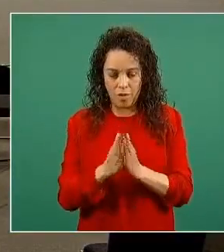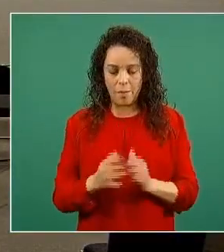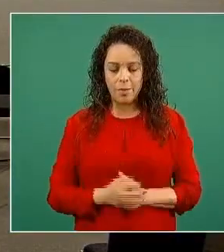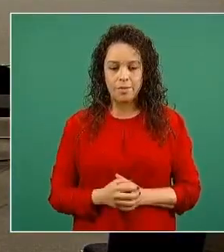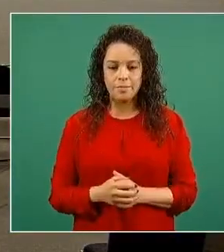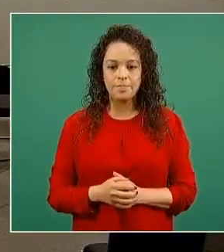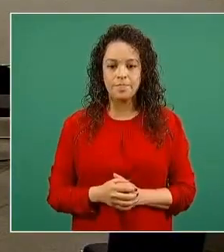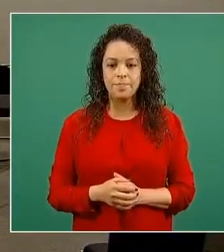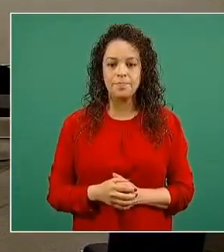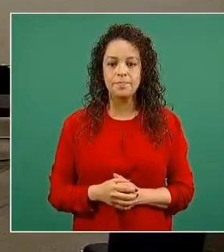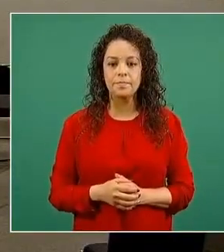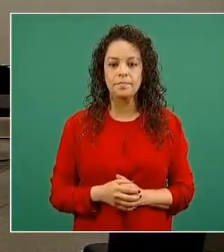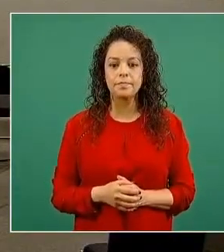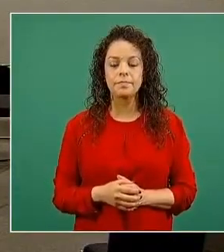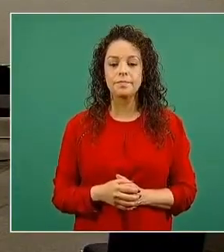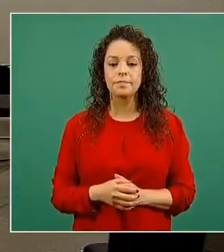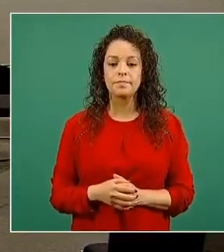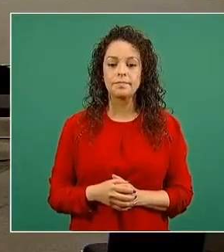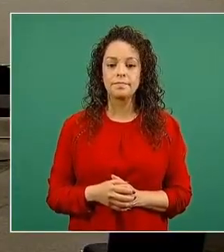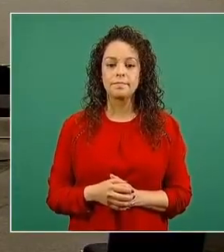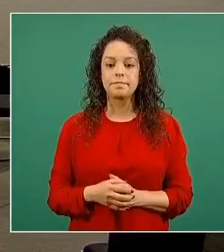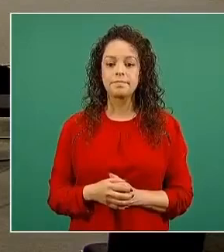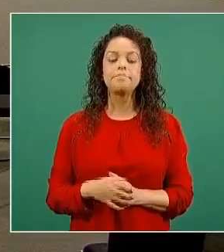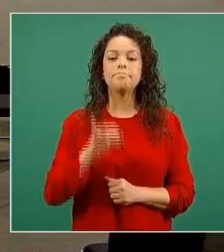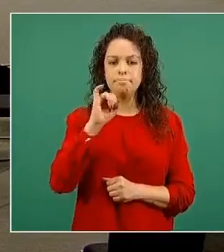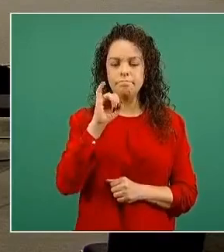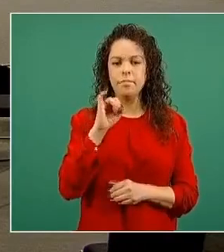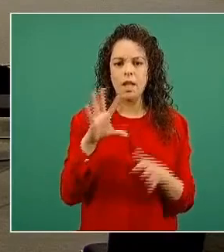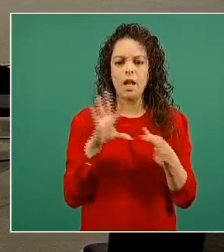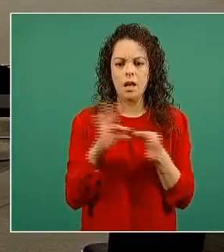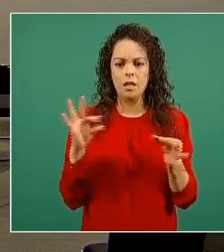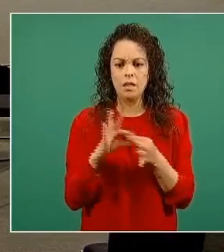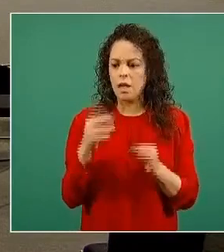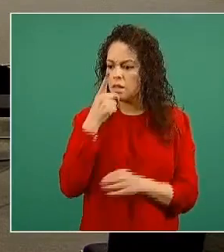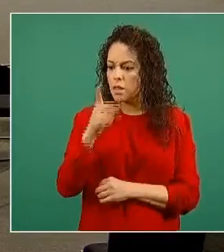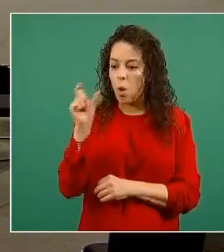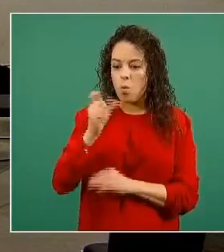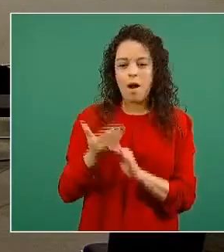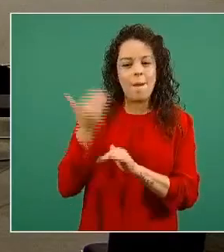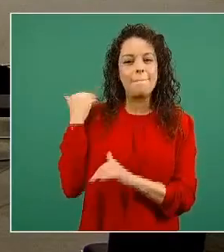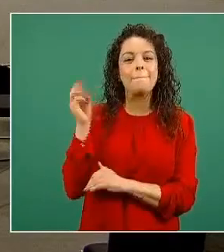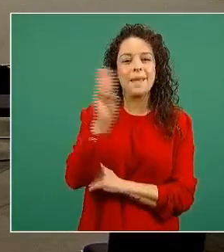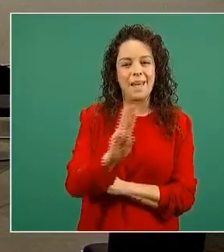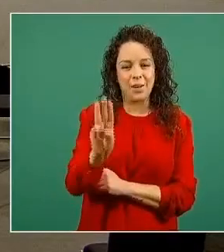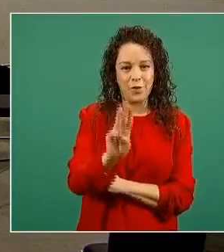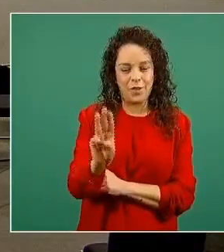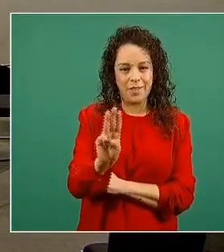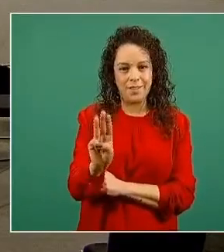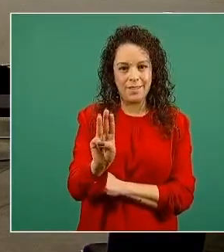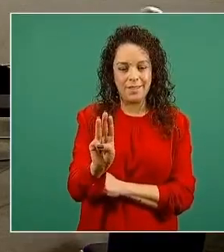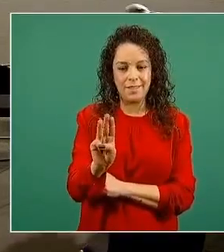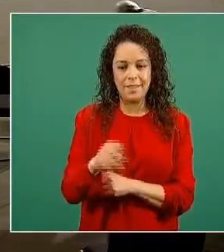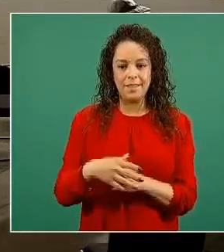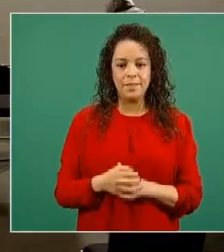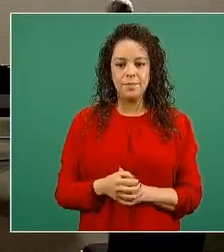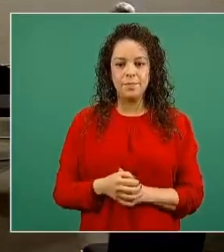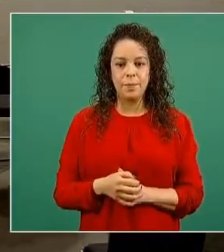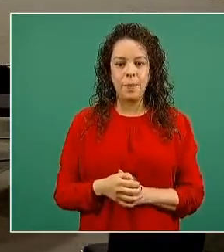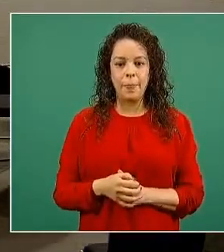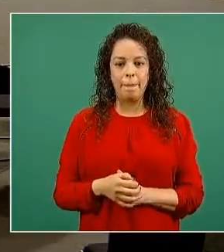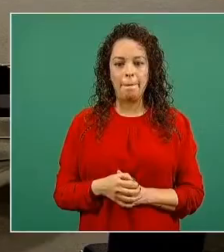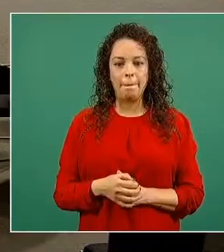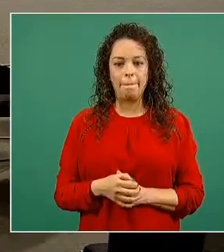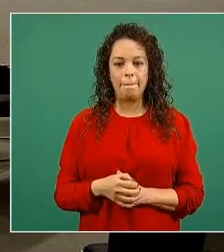Bueno, de sedantes, sí, lo comentamos el miércoles, que se han